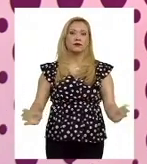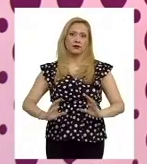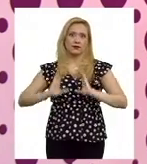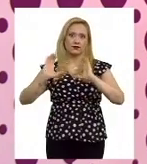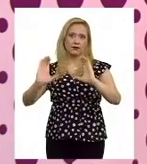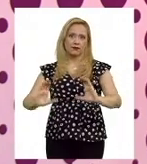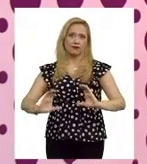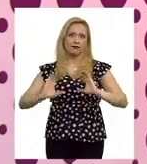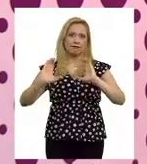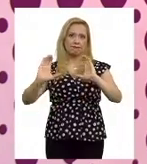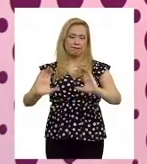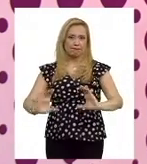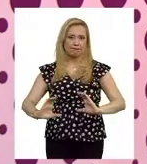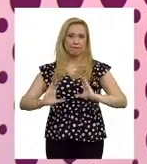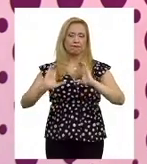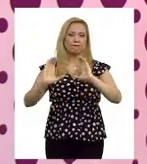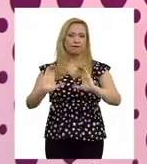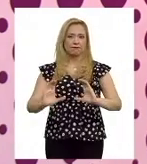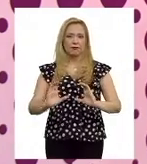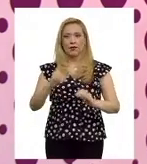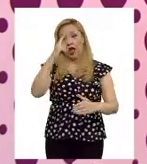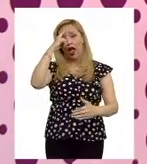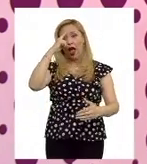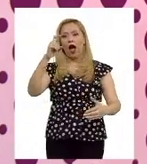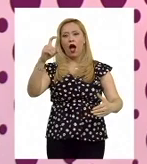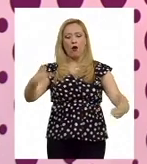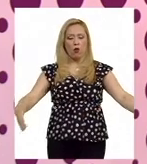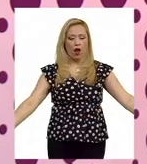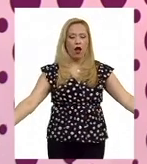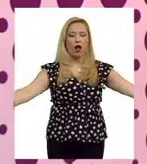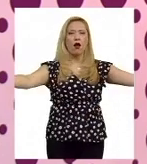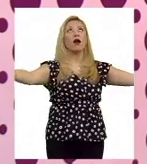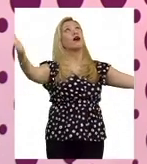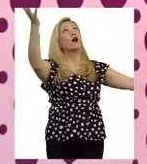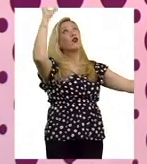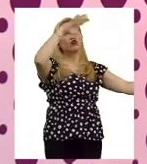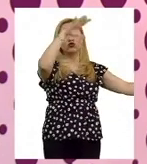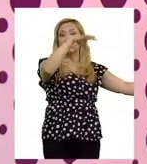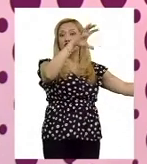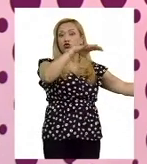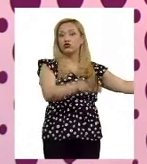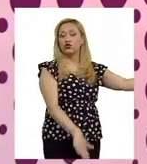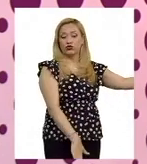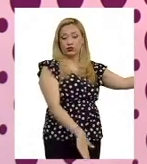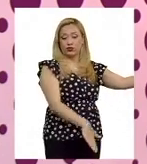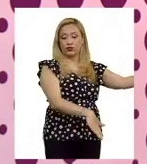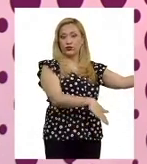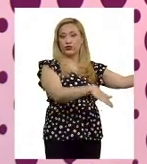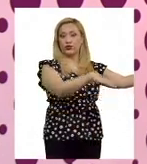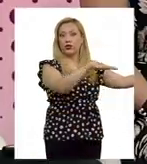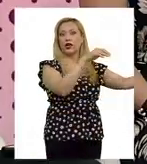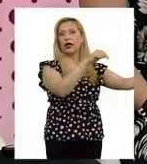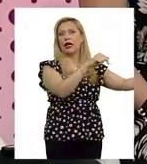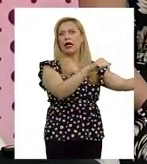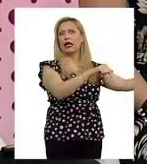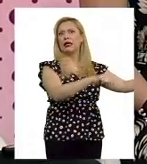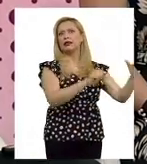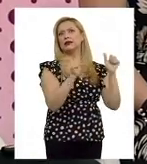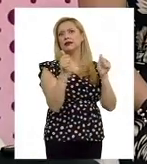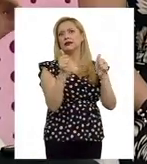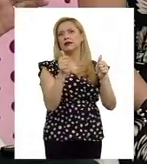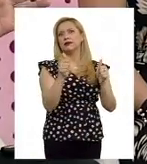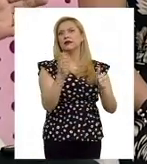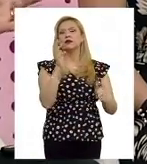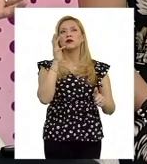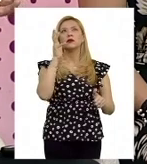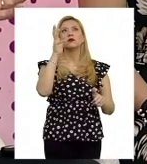ambiente, tener repositorios de agua, se convierte en un elemento fundamental para afrontar esas amenazas